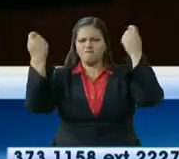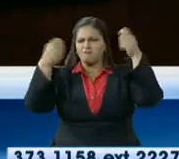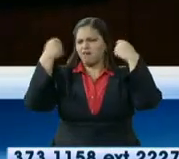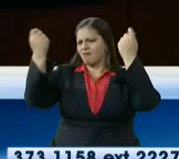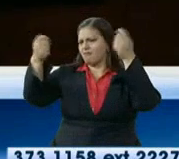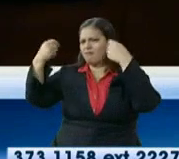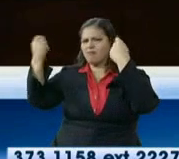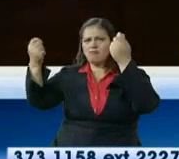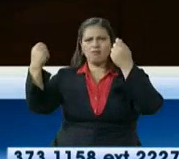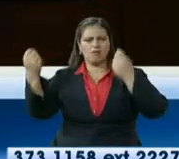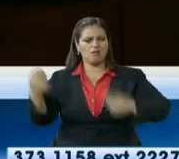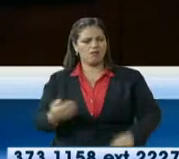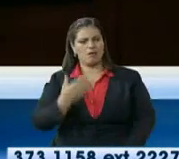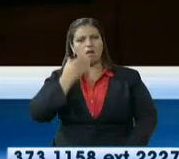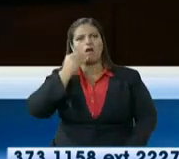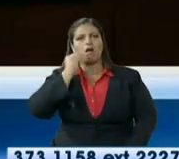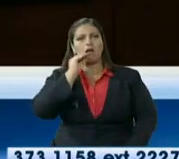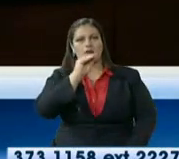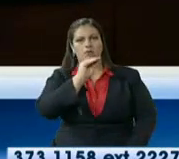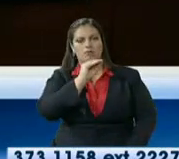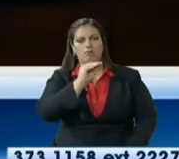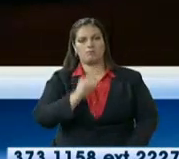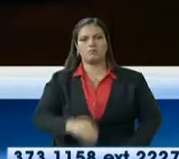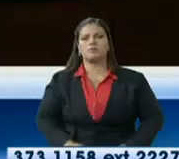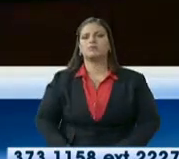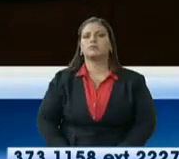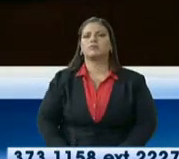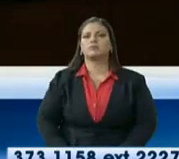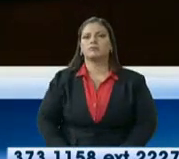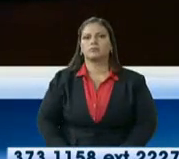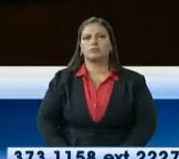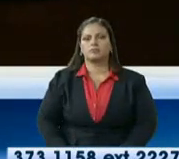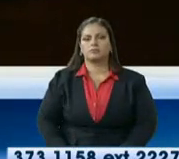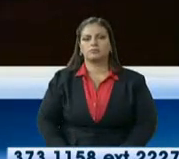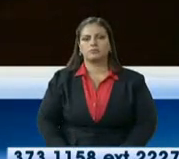en una supuesta o presunta